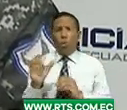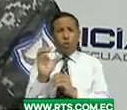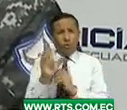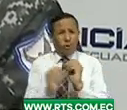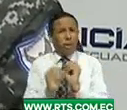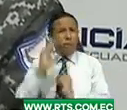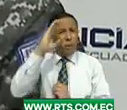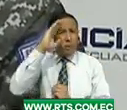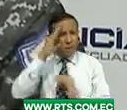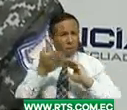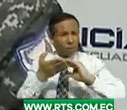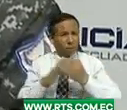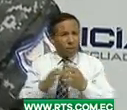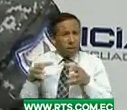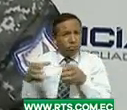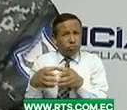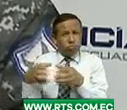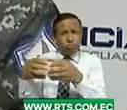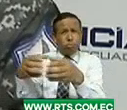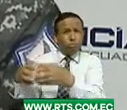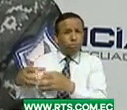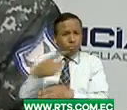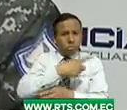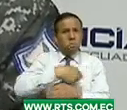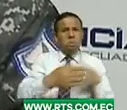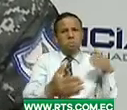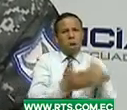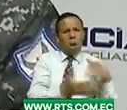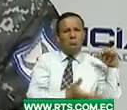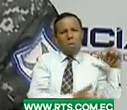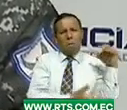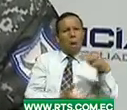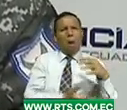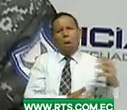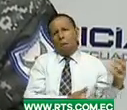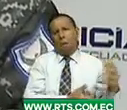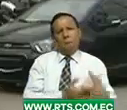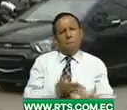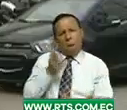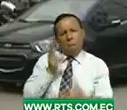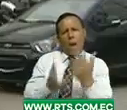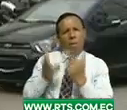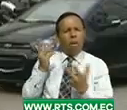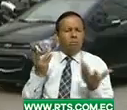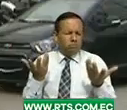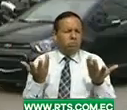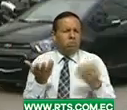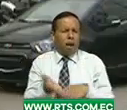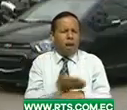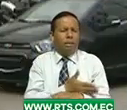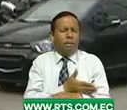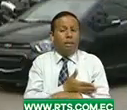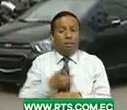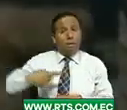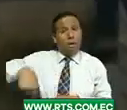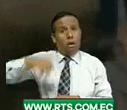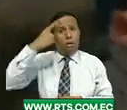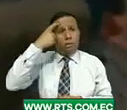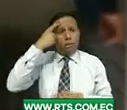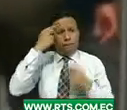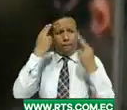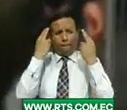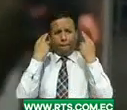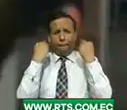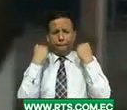comunitaria fueron agredidas mediante armas cortas y armas largas. La policía asevera que nada los amedrentará y